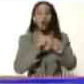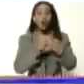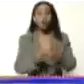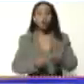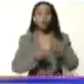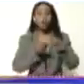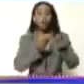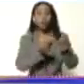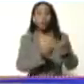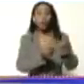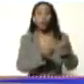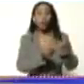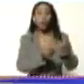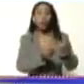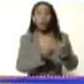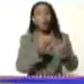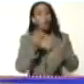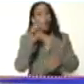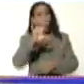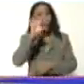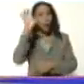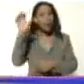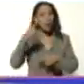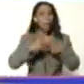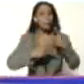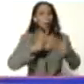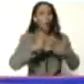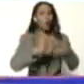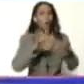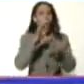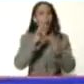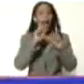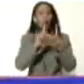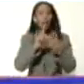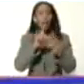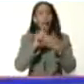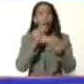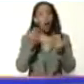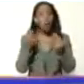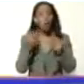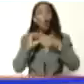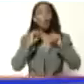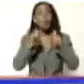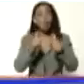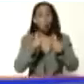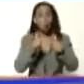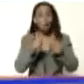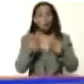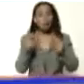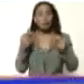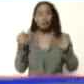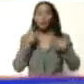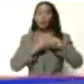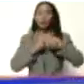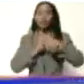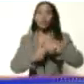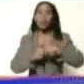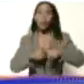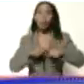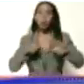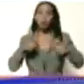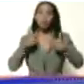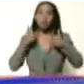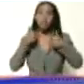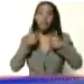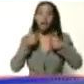garantizado por los países productores la economía comenzó a reaccionar positivamente el sistema bancario